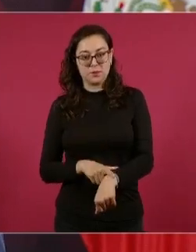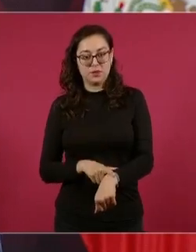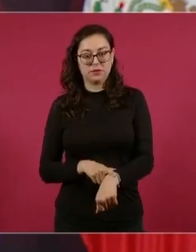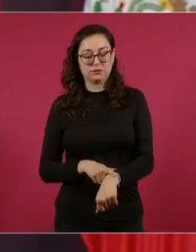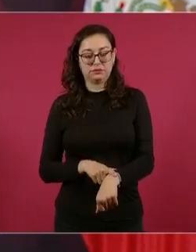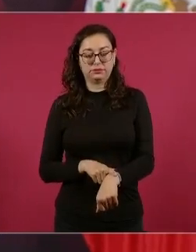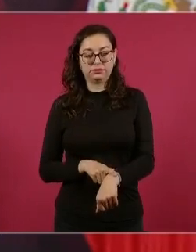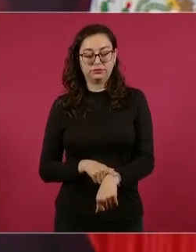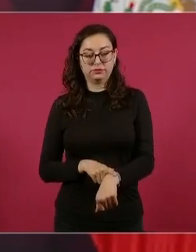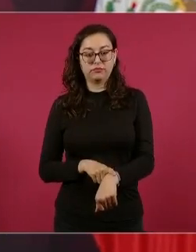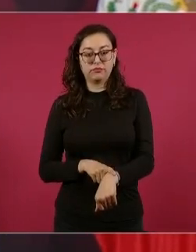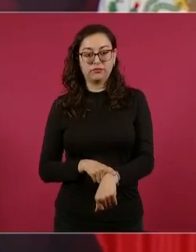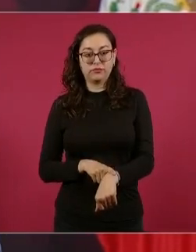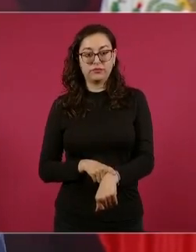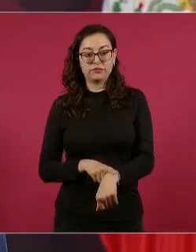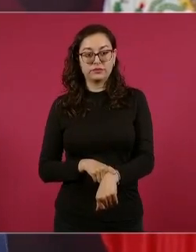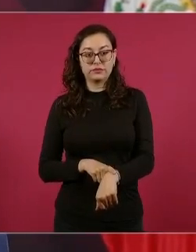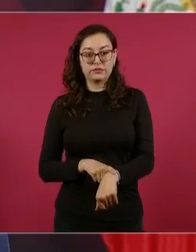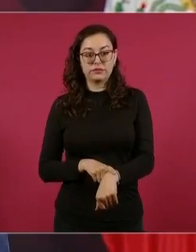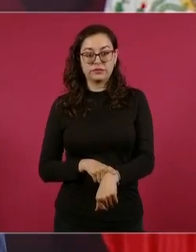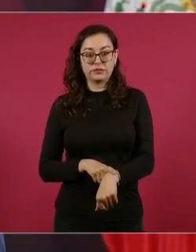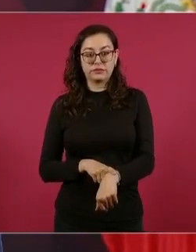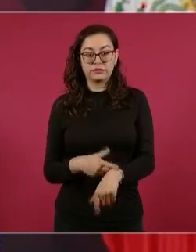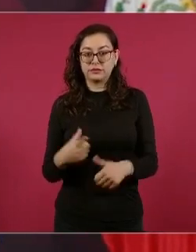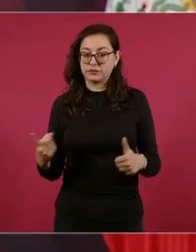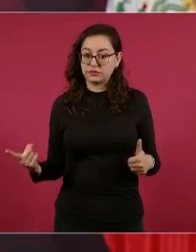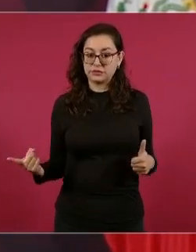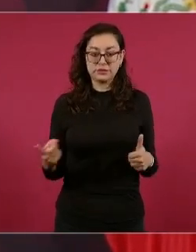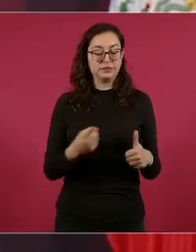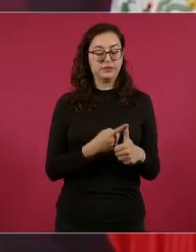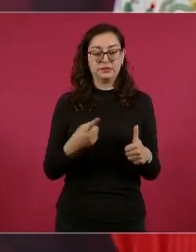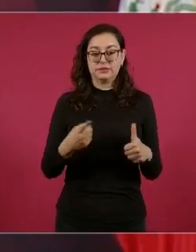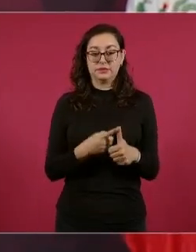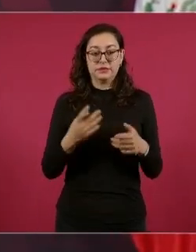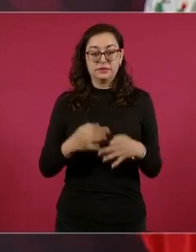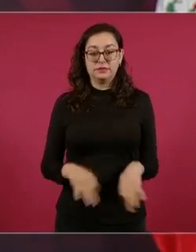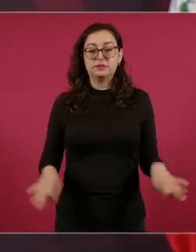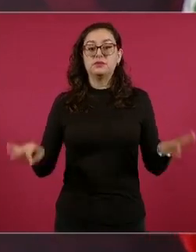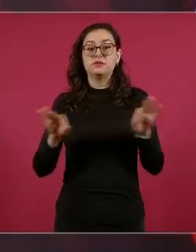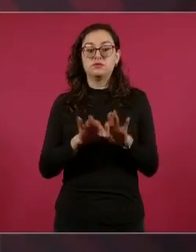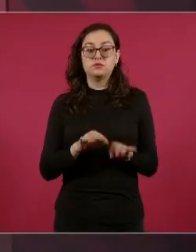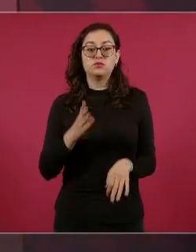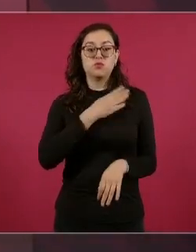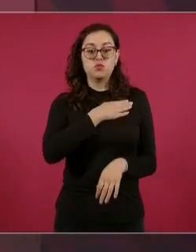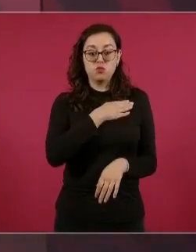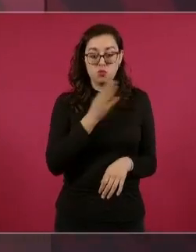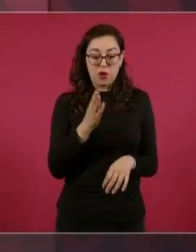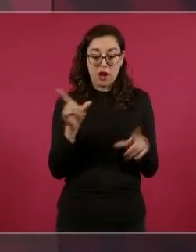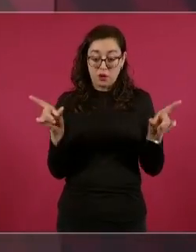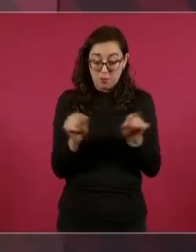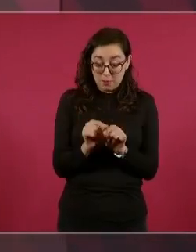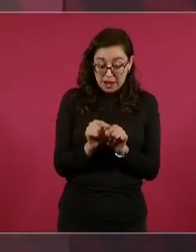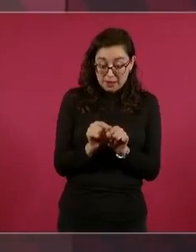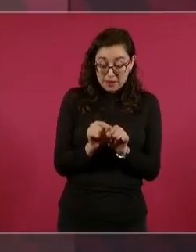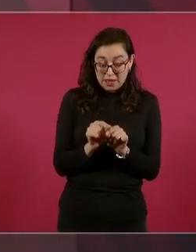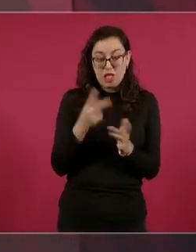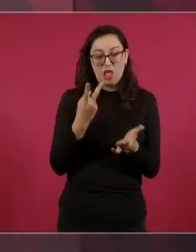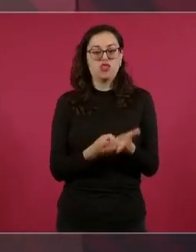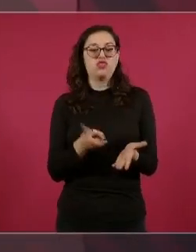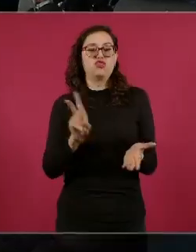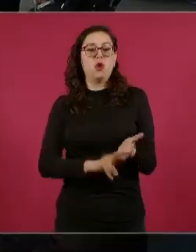bajo el criterio y la máxima de que bueno y breve, doblemente